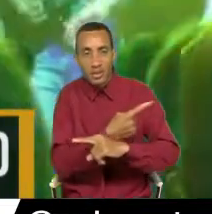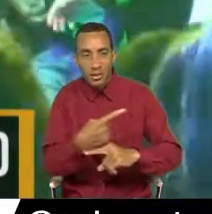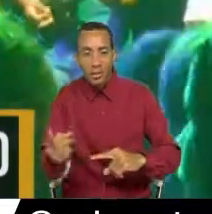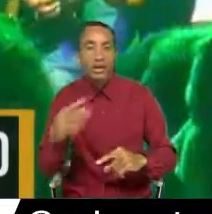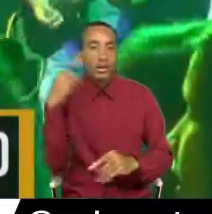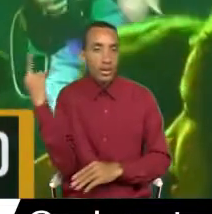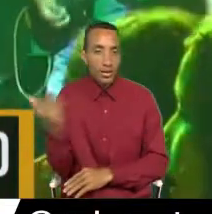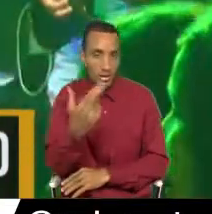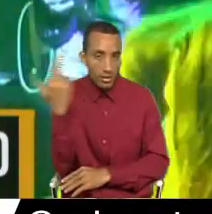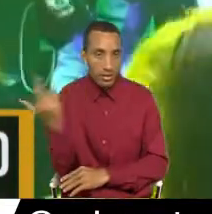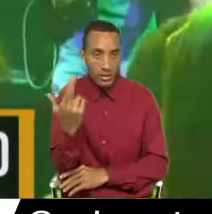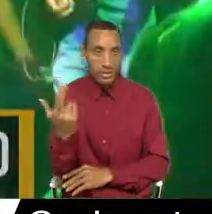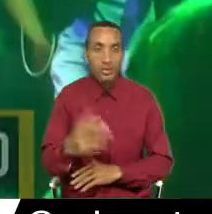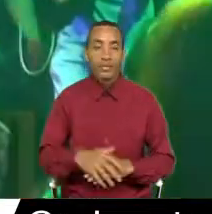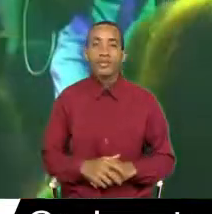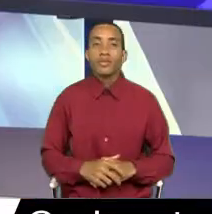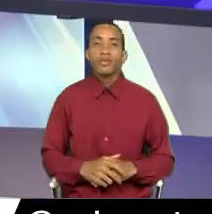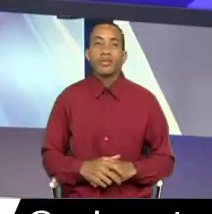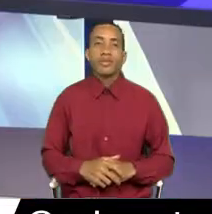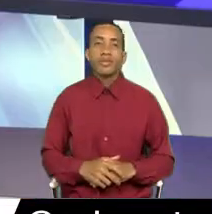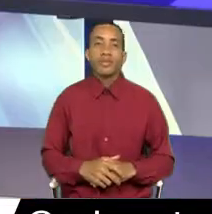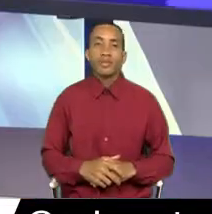directivo docente.